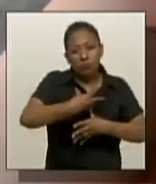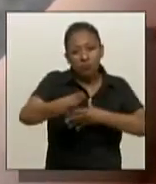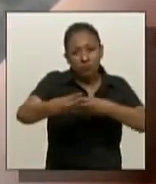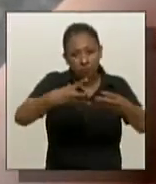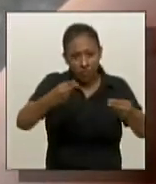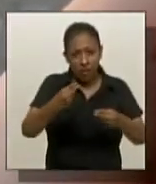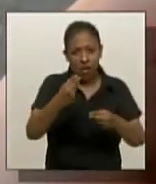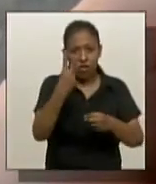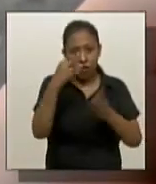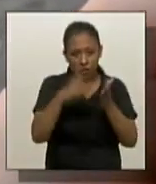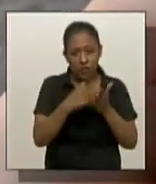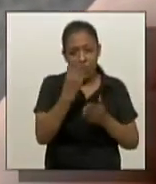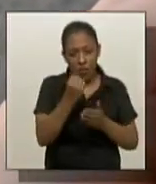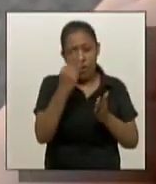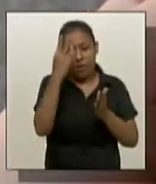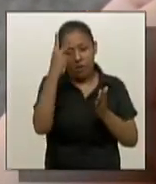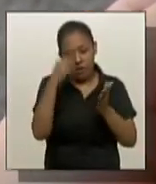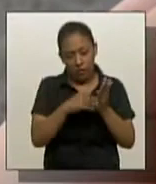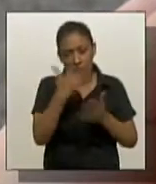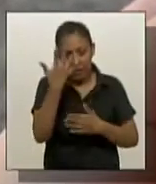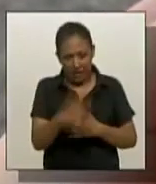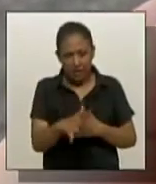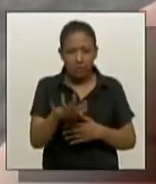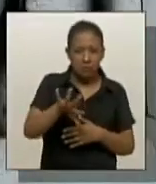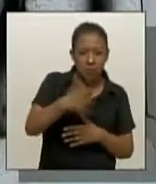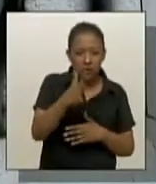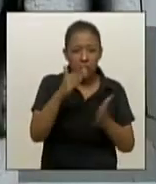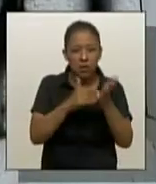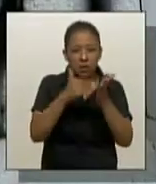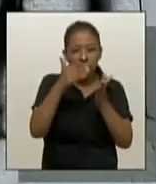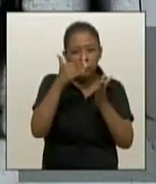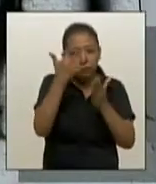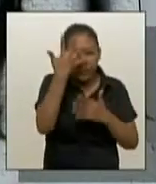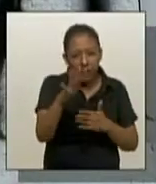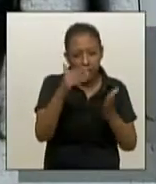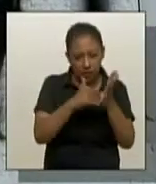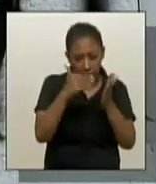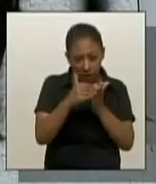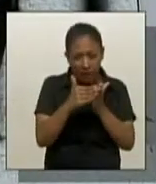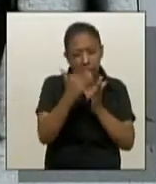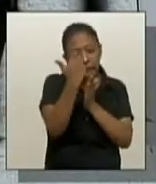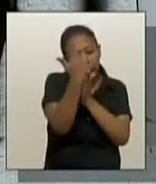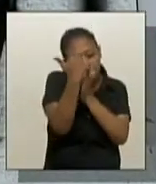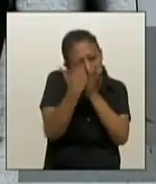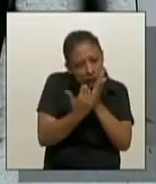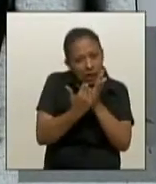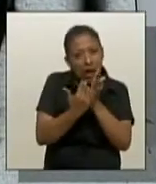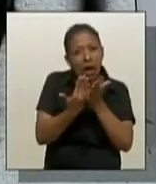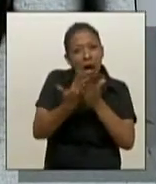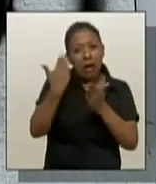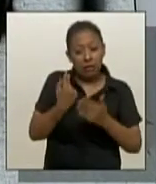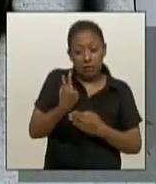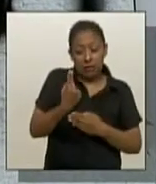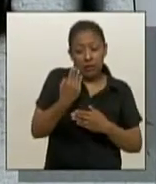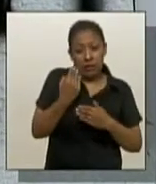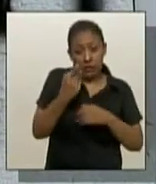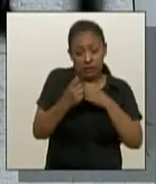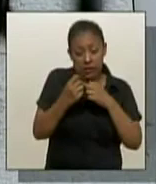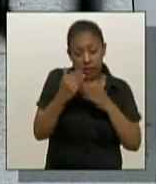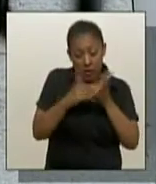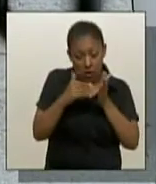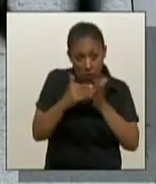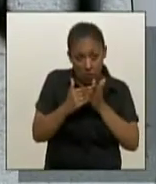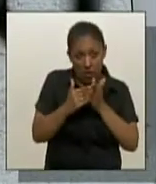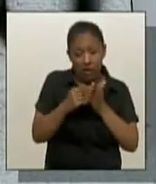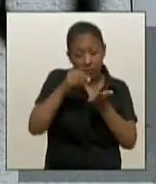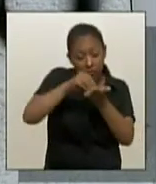periodo 2009-2010 en un estimado de 10.000, considerablemente inferior a los 25.000 casos registrados